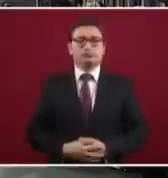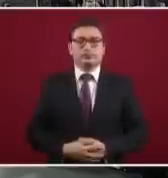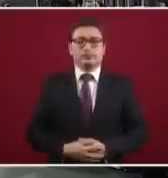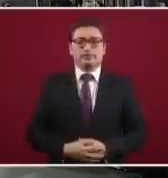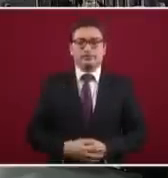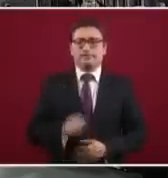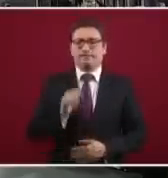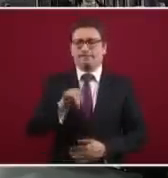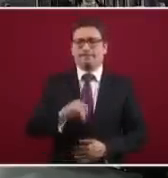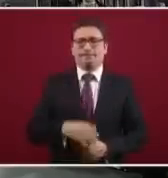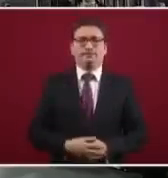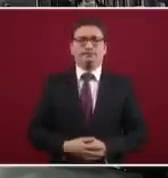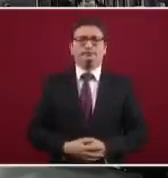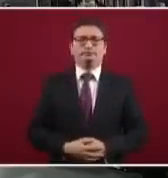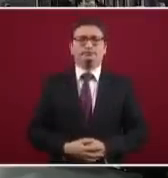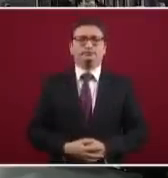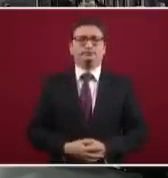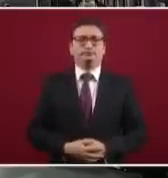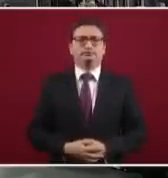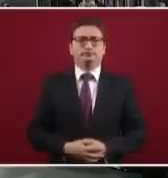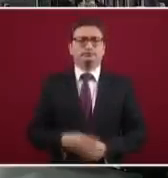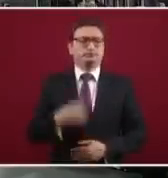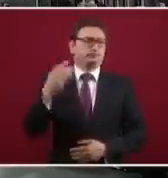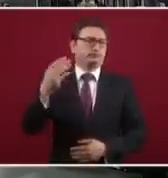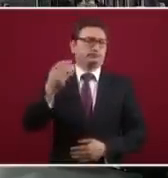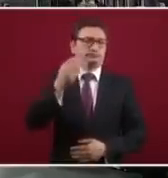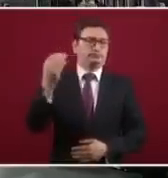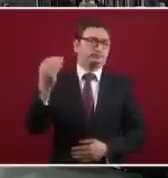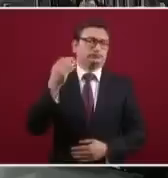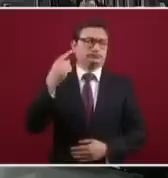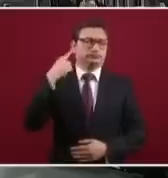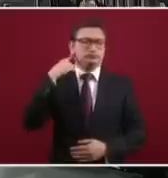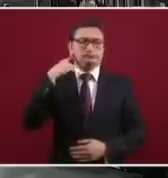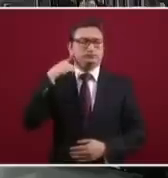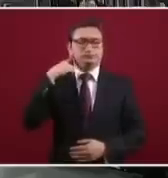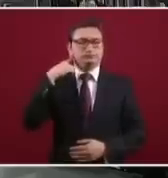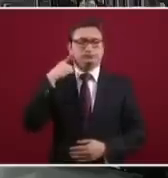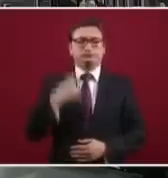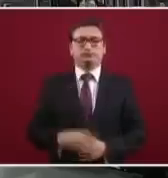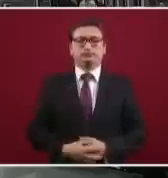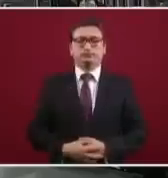Sí. Mire, presidente, yo soy estudiante de prepa en línea.